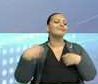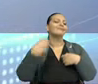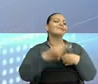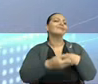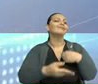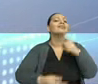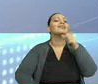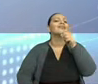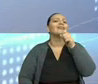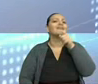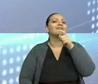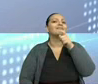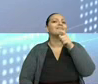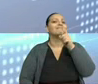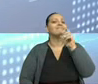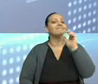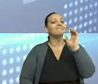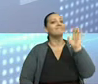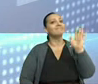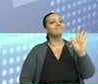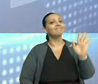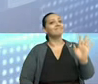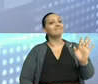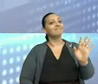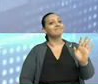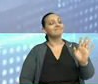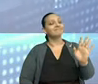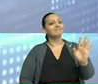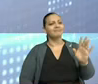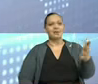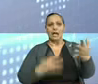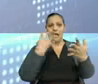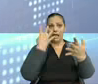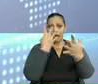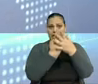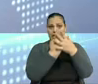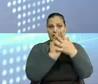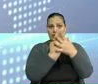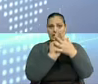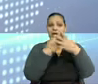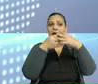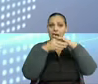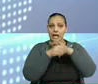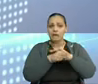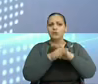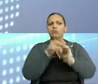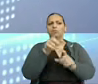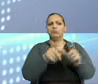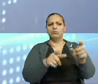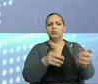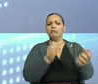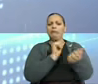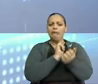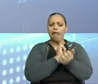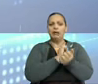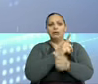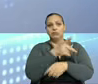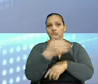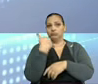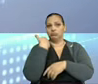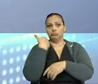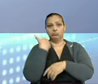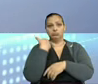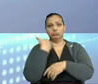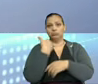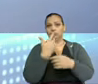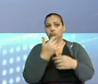el teléfono? En teoría no deben de tener. No deben tener. Y en la práctica. Ahí está, joven, bien propio, bien